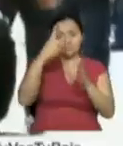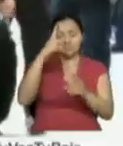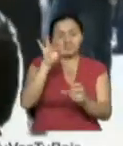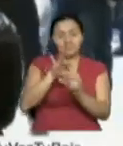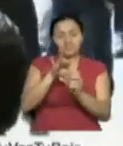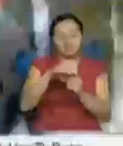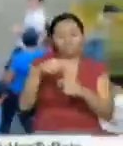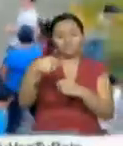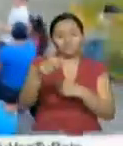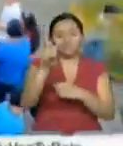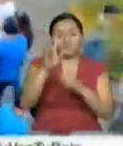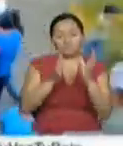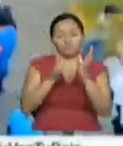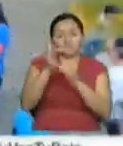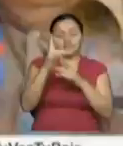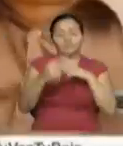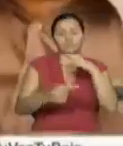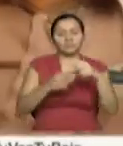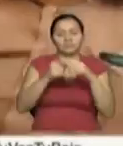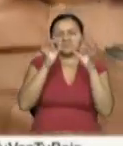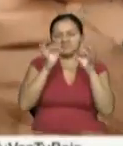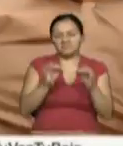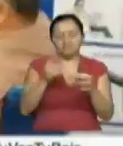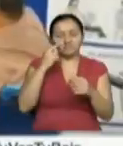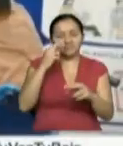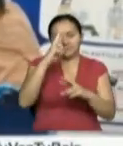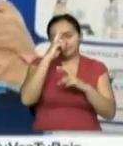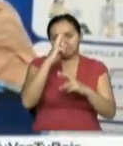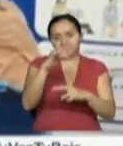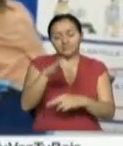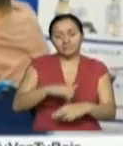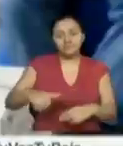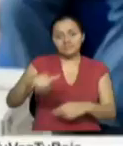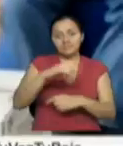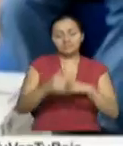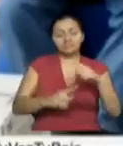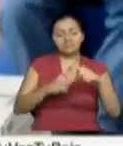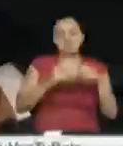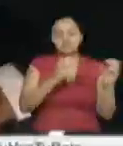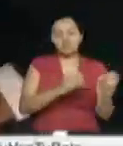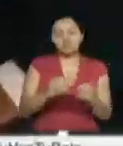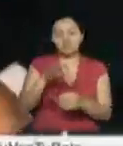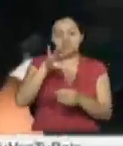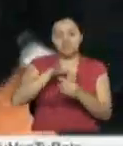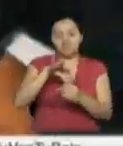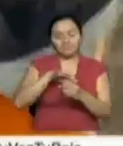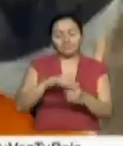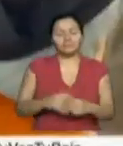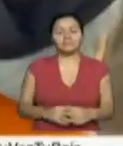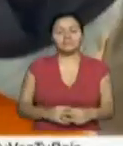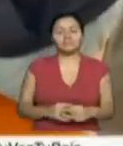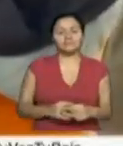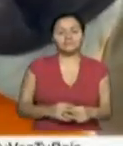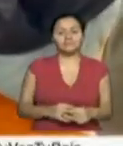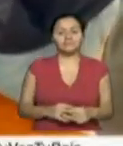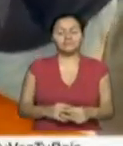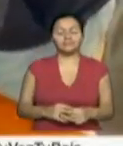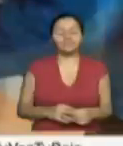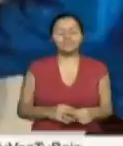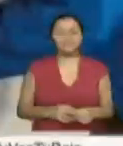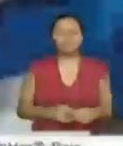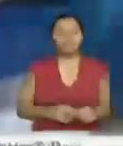a cabo el 2 de abril, se realizará en base al respeto democrático y el orden público. Luis Andrade, Noticiero